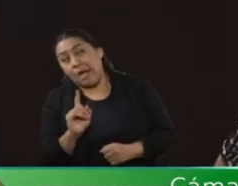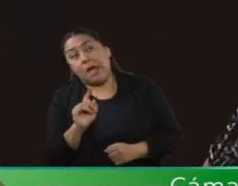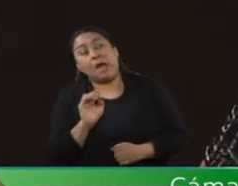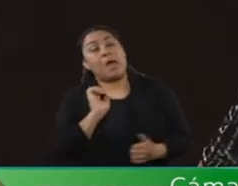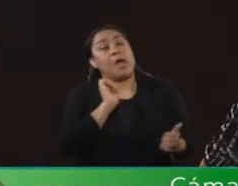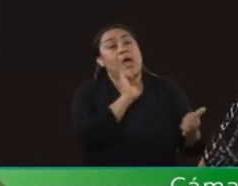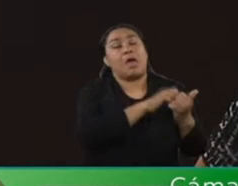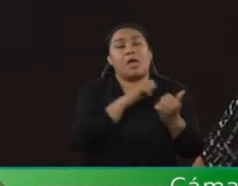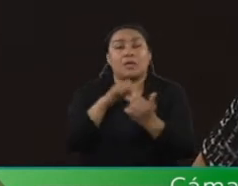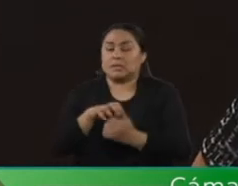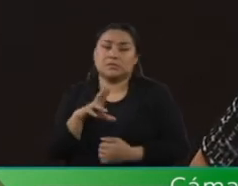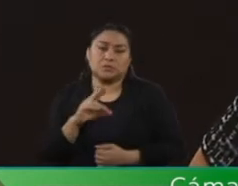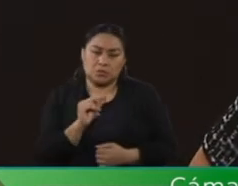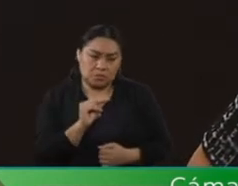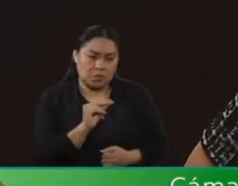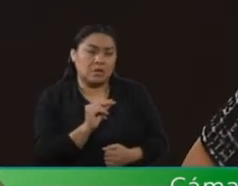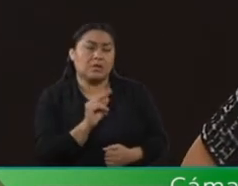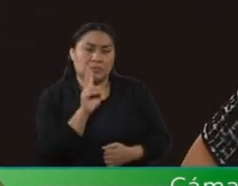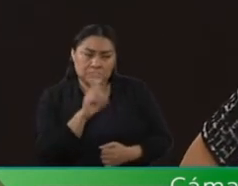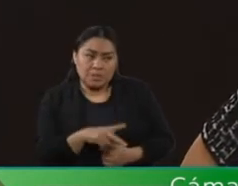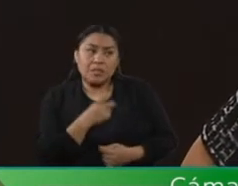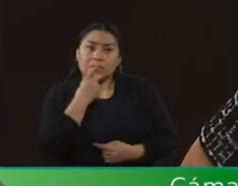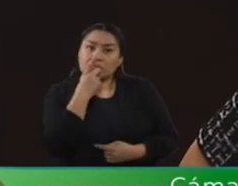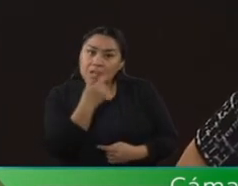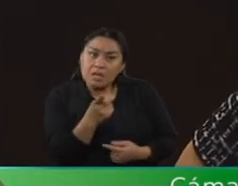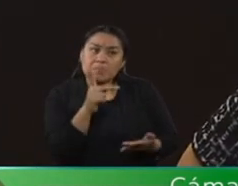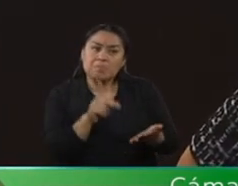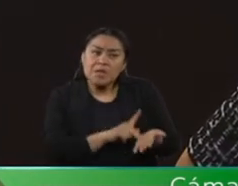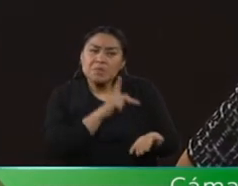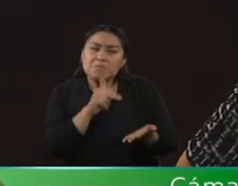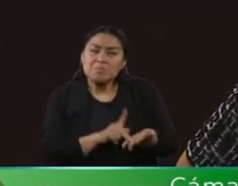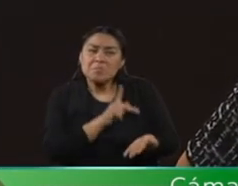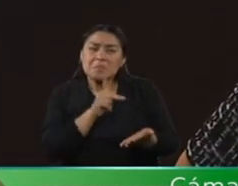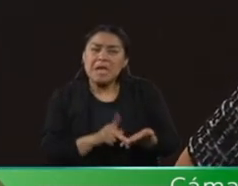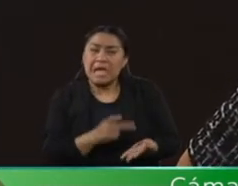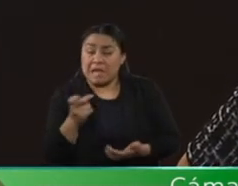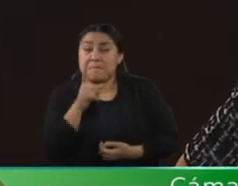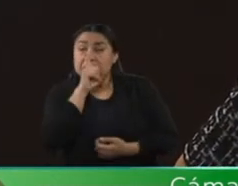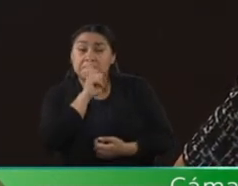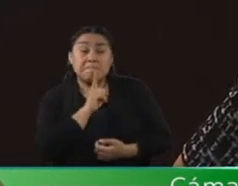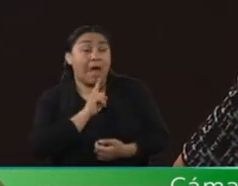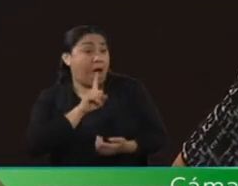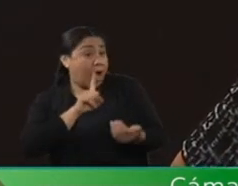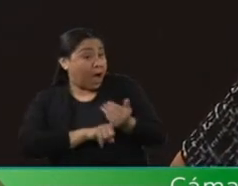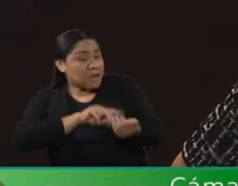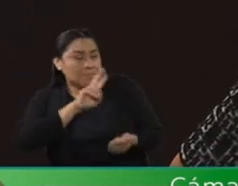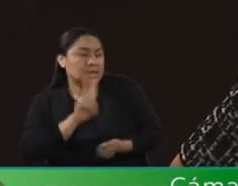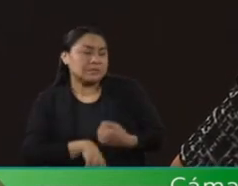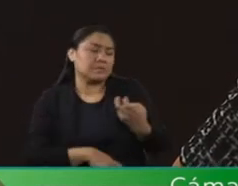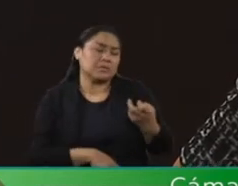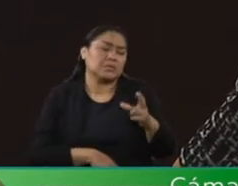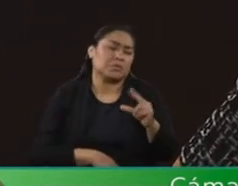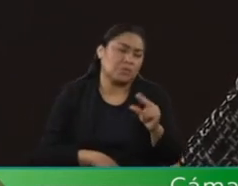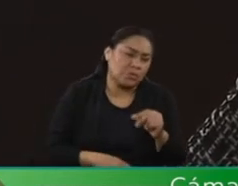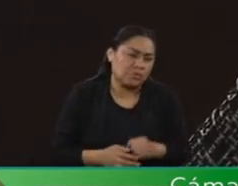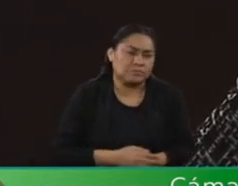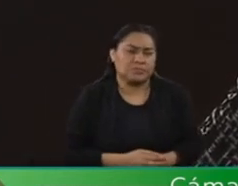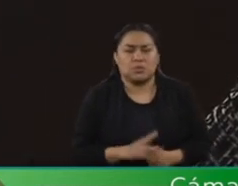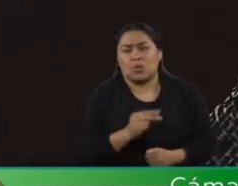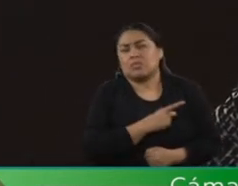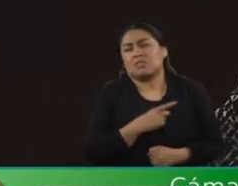aquí 20 veces una verdad, una mentira queriéndola hacer una verdad. No es así. No construyamos